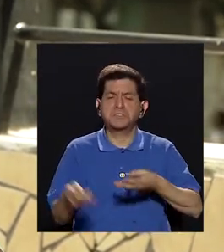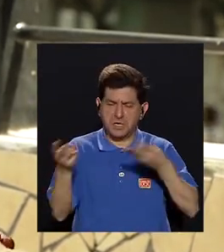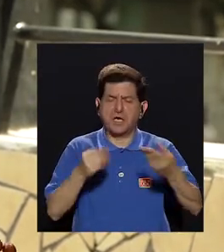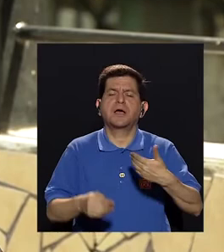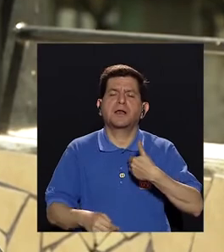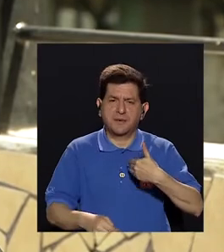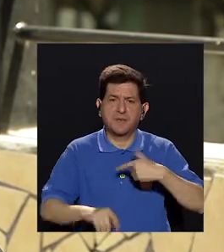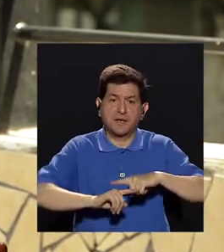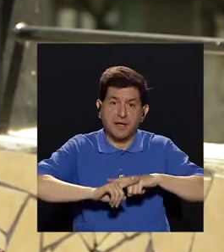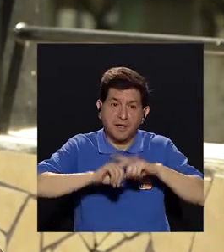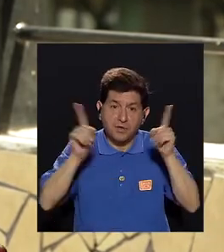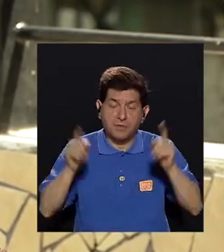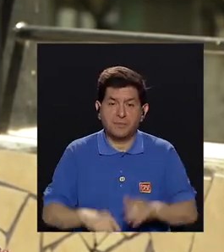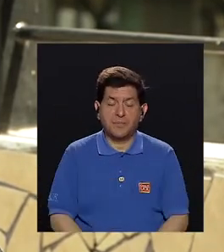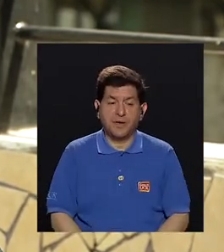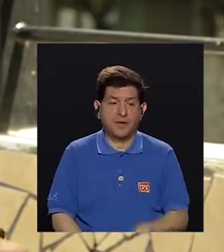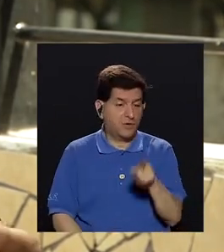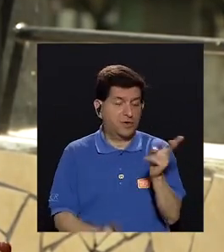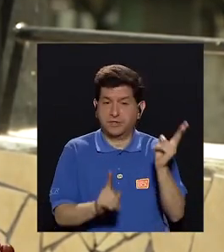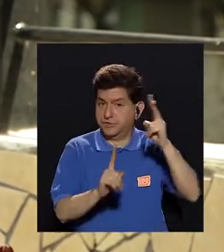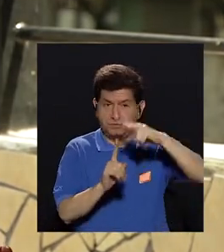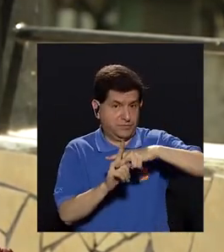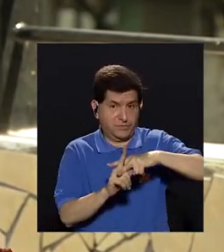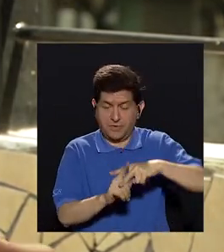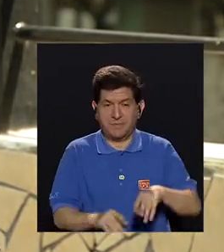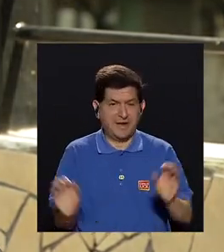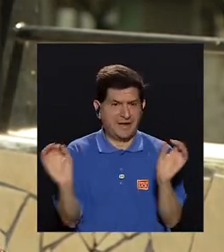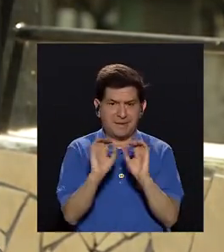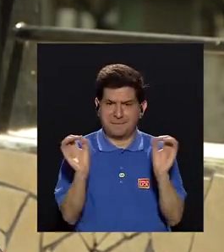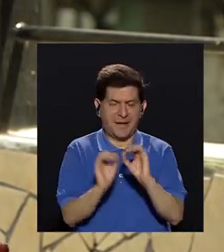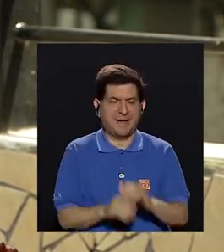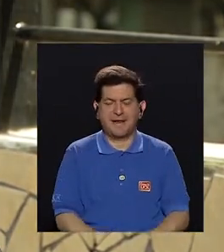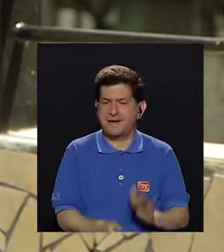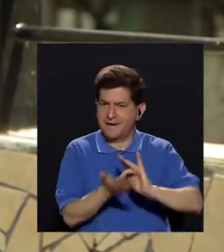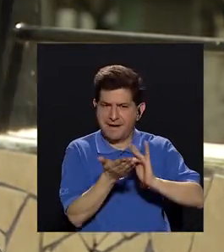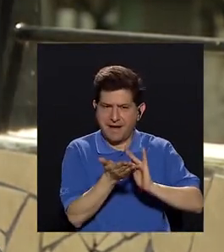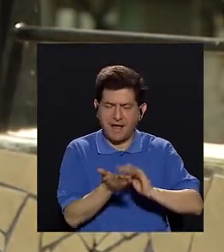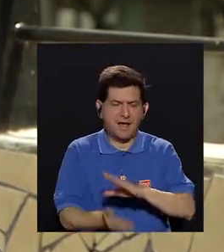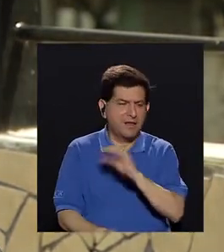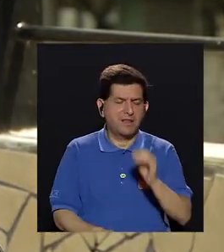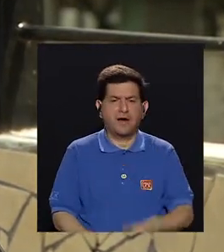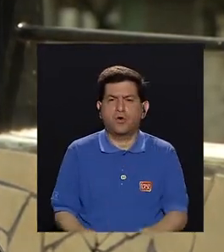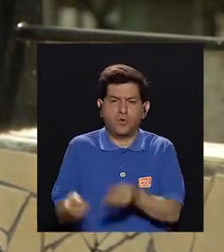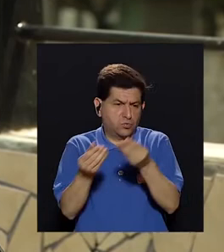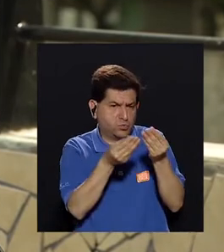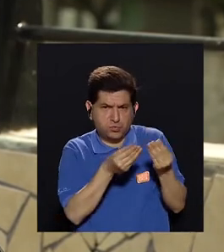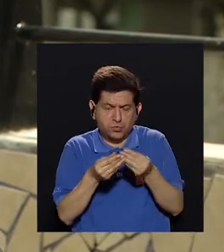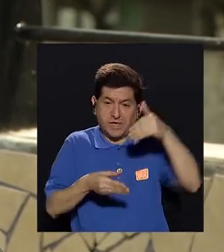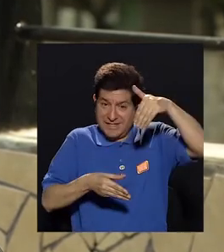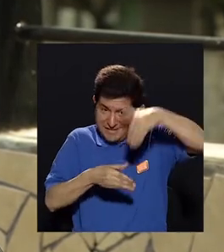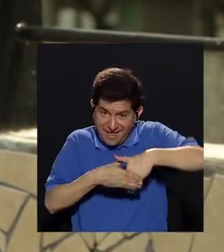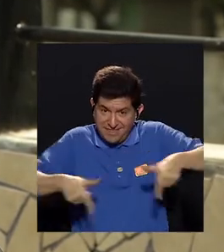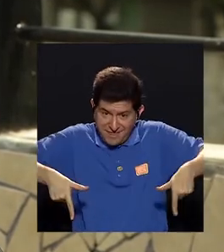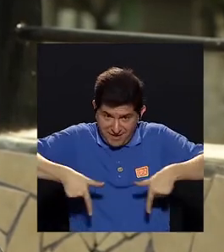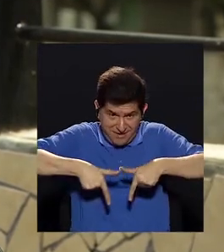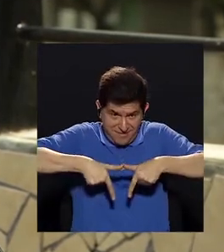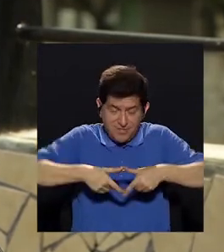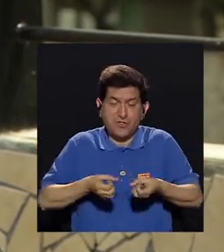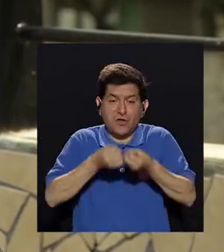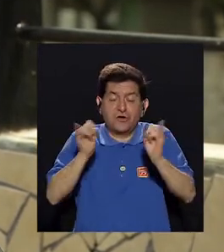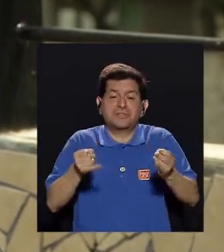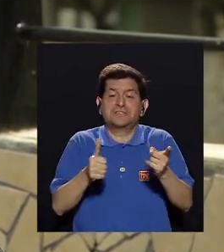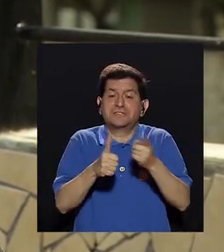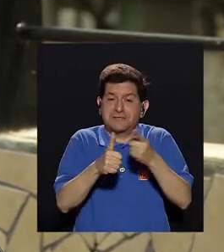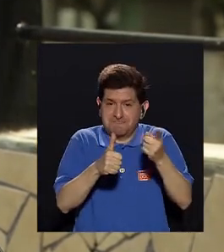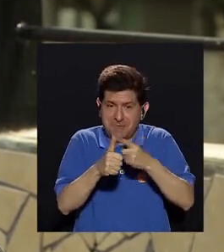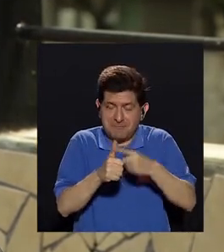medicamento, ni ninguna loción, ni talco, ni nada dentro de la vagina sin que no haya existido antes una consulta médica, ¿ok? Entonces, no se